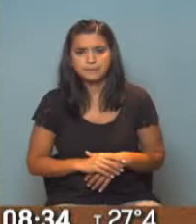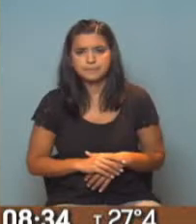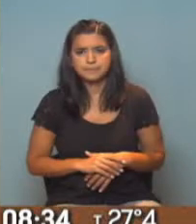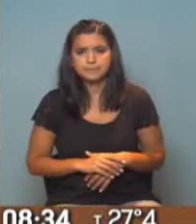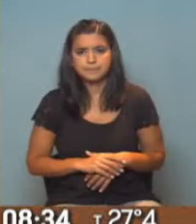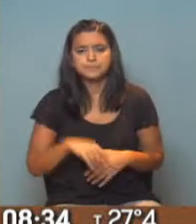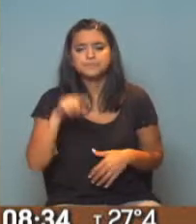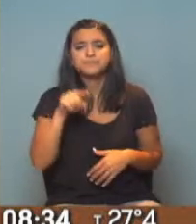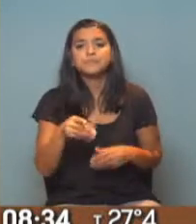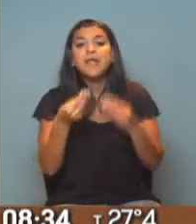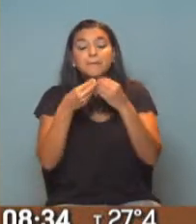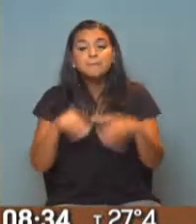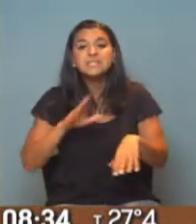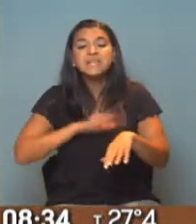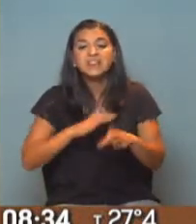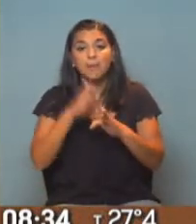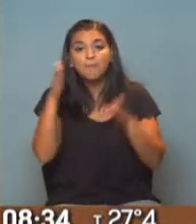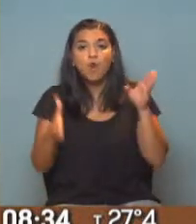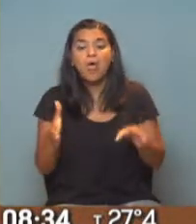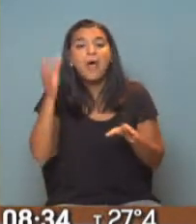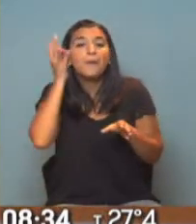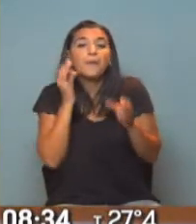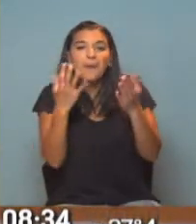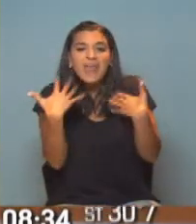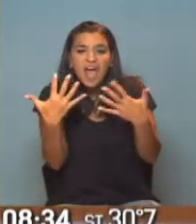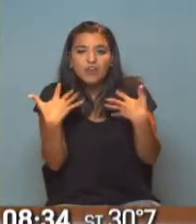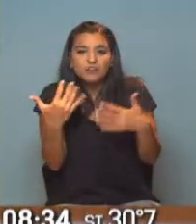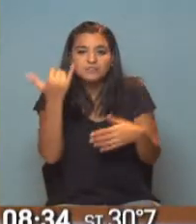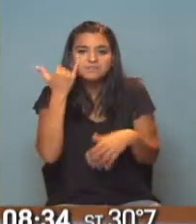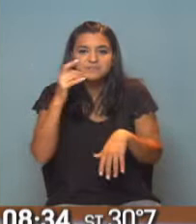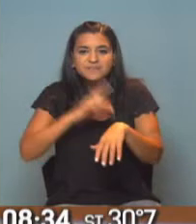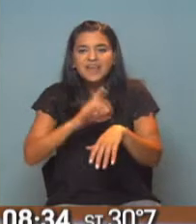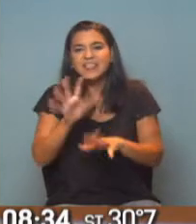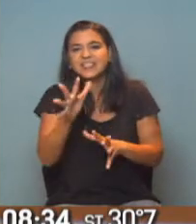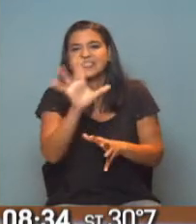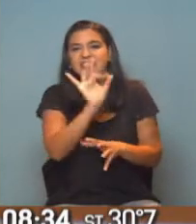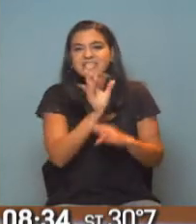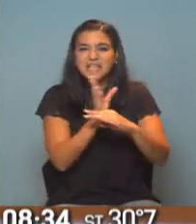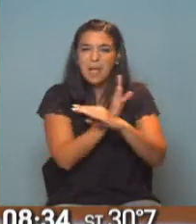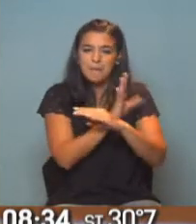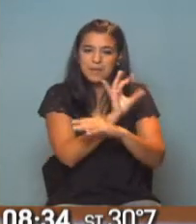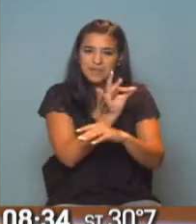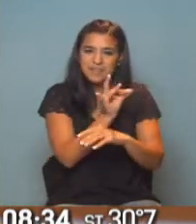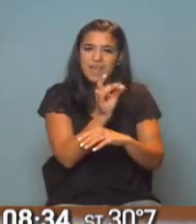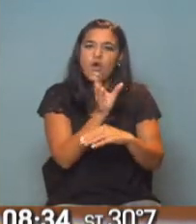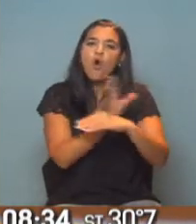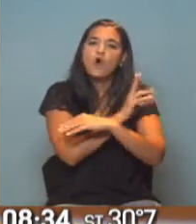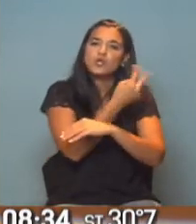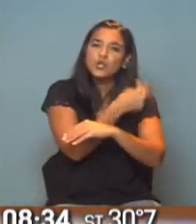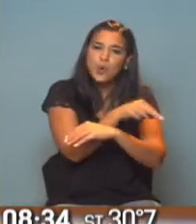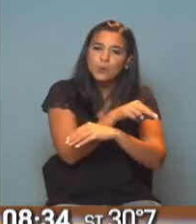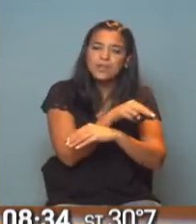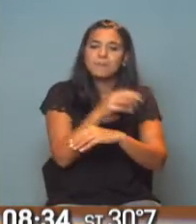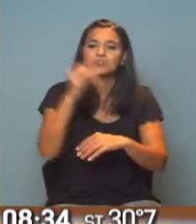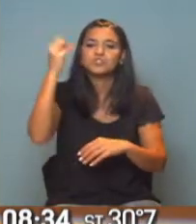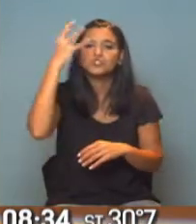arranca la temporada de verano y en realidad ya doctor siempre supongo los fines de noviembre los amantes